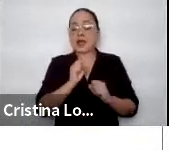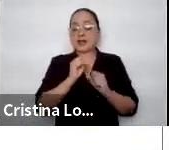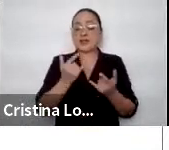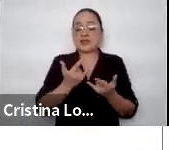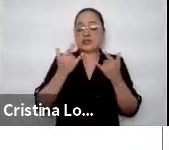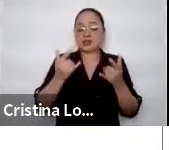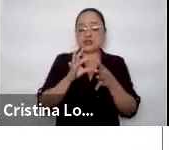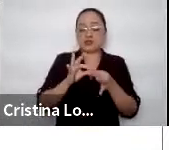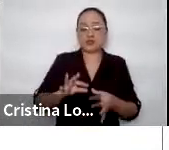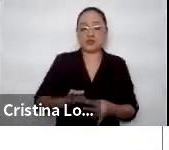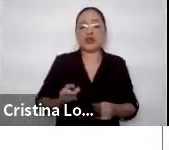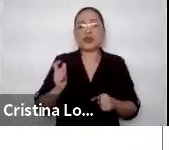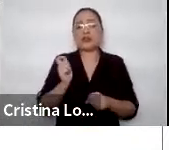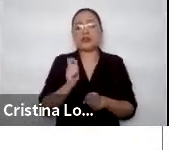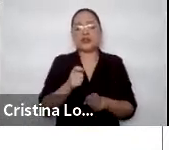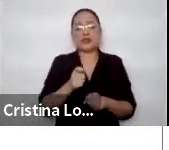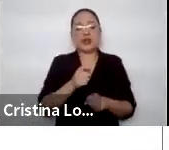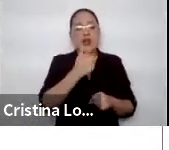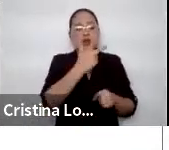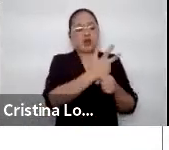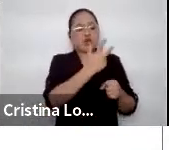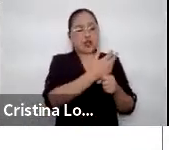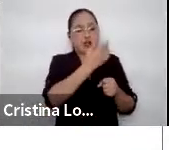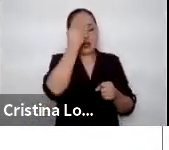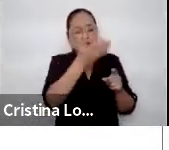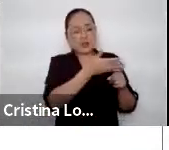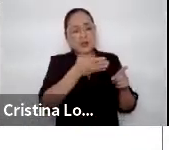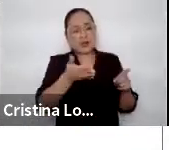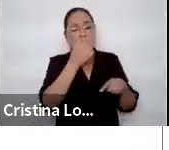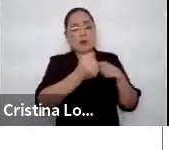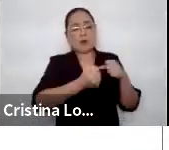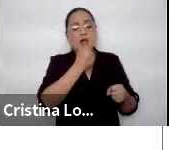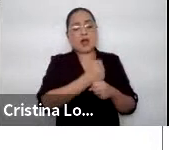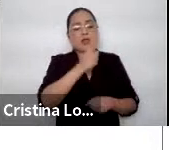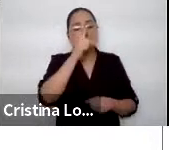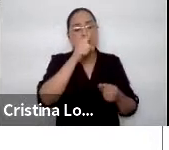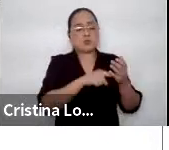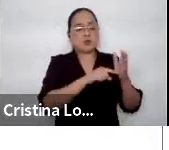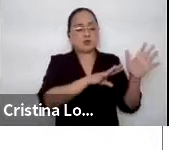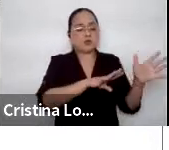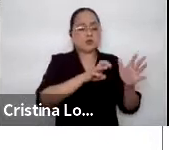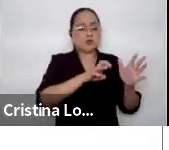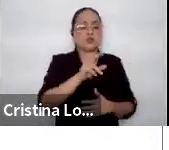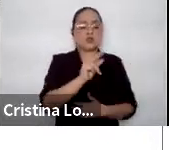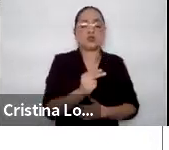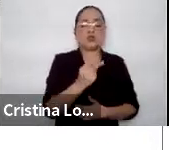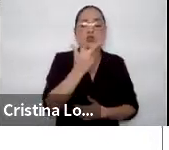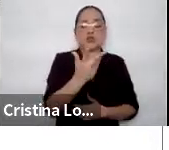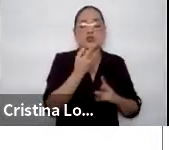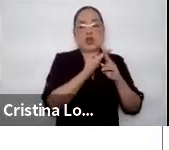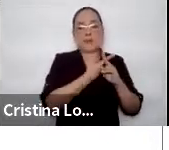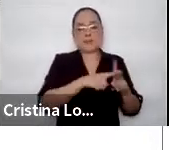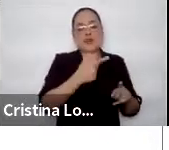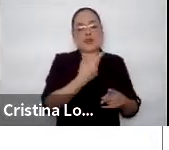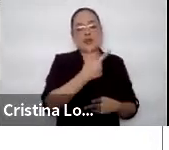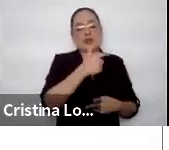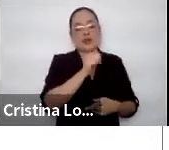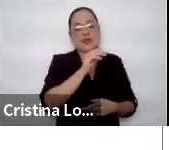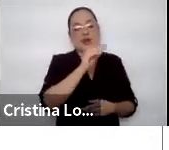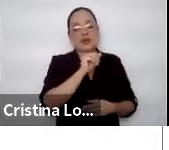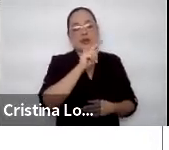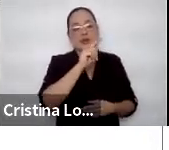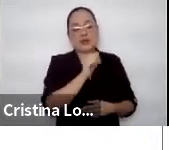qué se generó en la octava época, en aquellos lejanos años de 1988, la Gaceta?